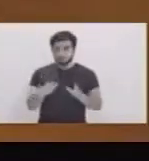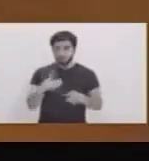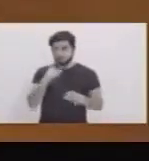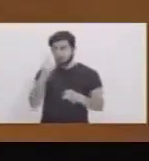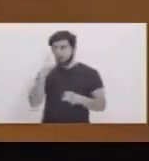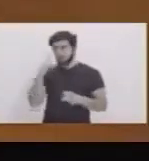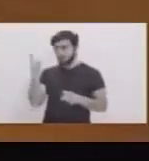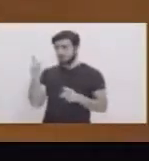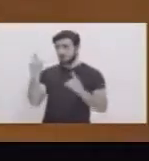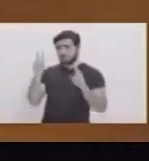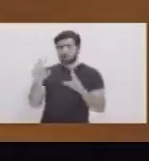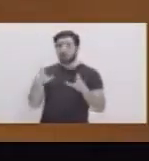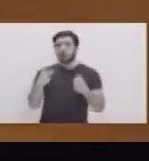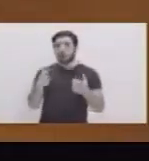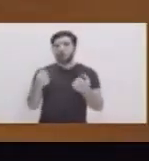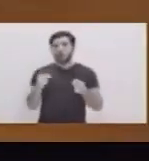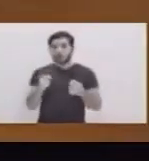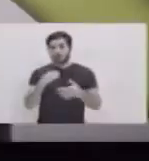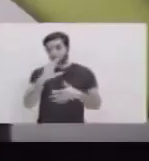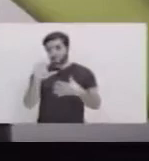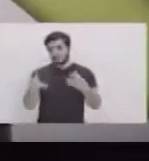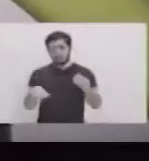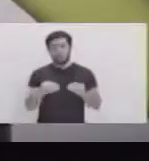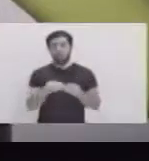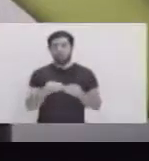A la vez, también vamos a lograr,